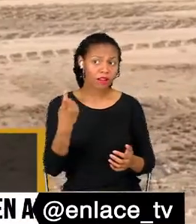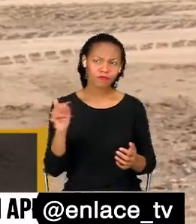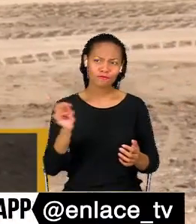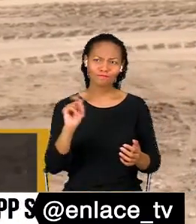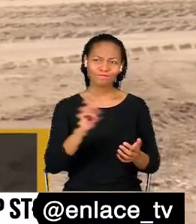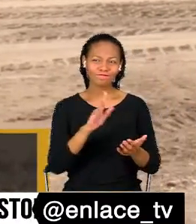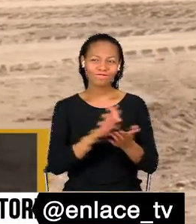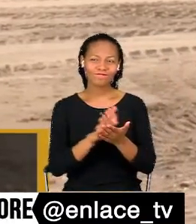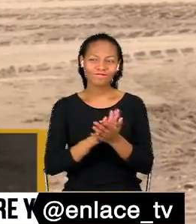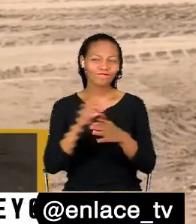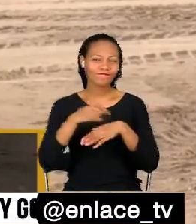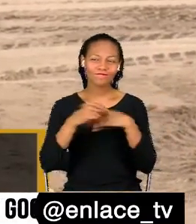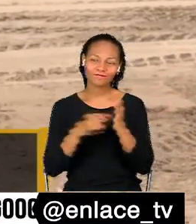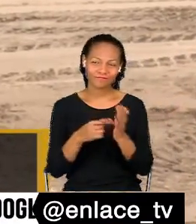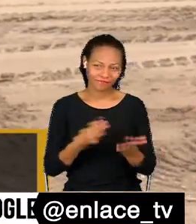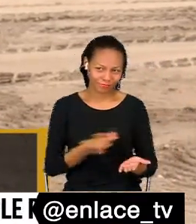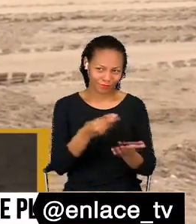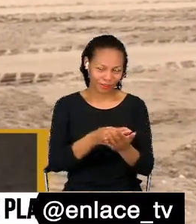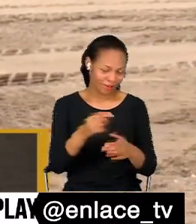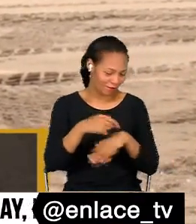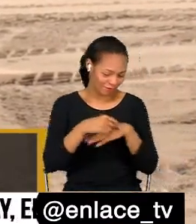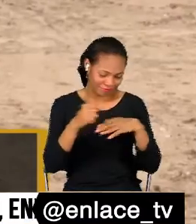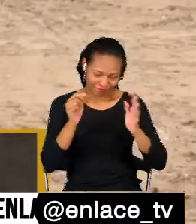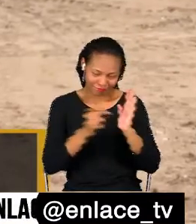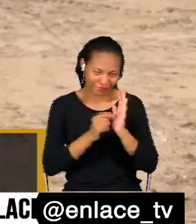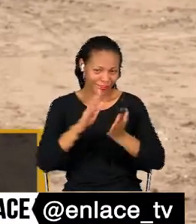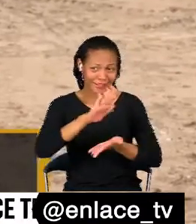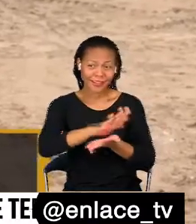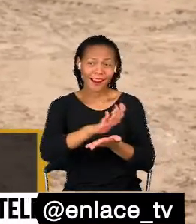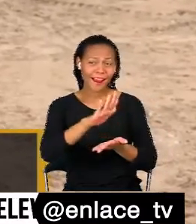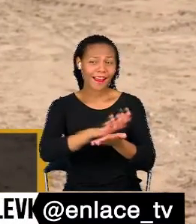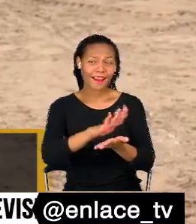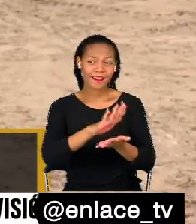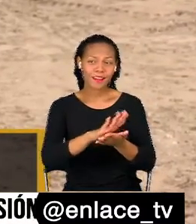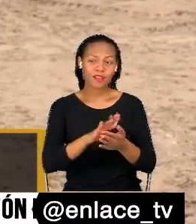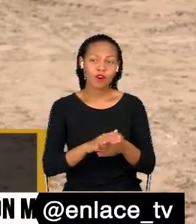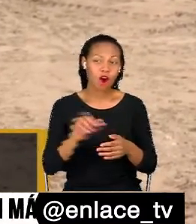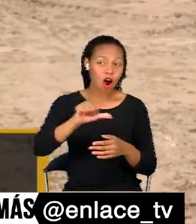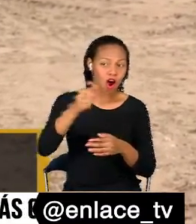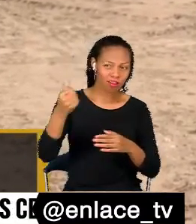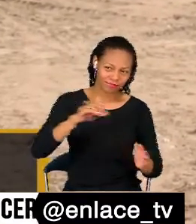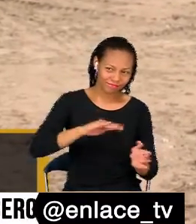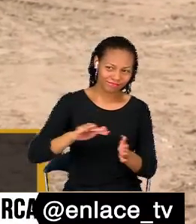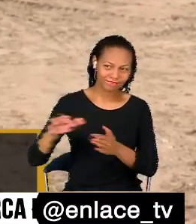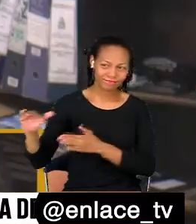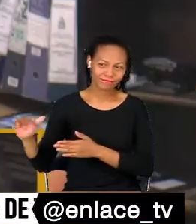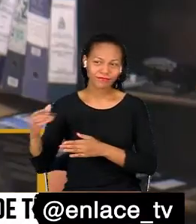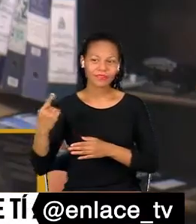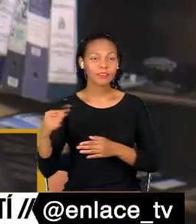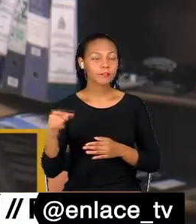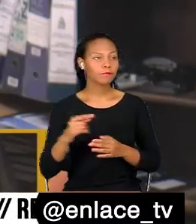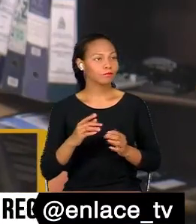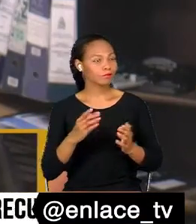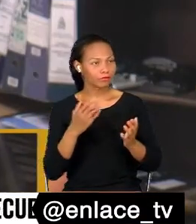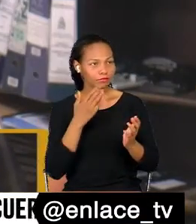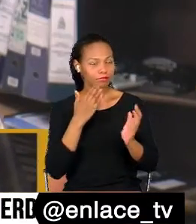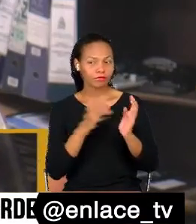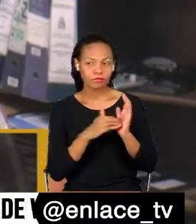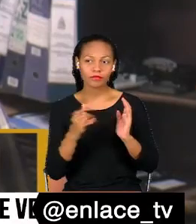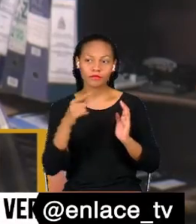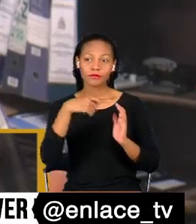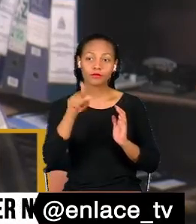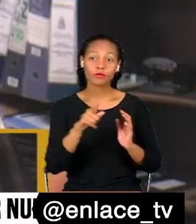la obra esté financiada, eso no es cierto. Más bien es unos temas también que se dieron de trámite, se le dieron de trámite en la